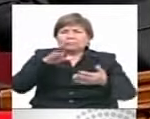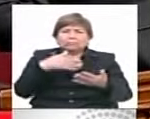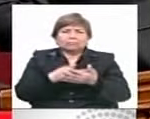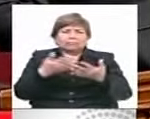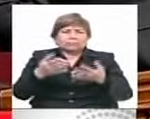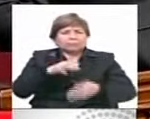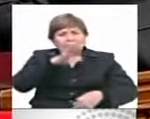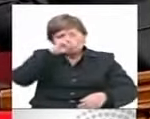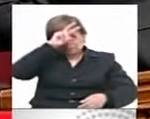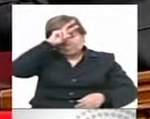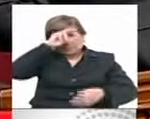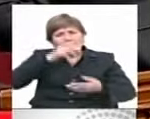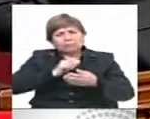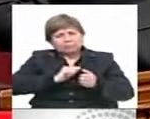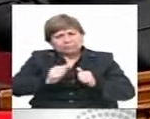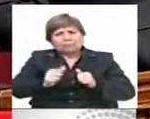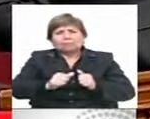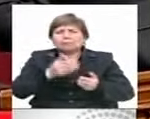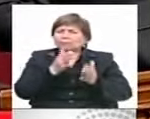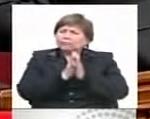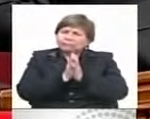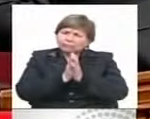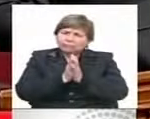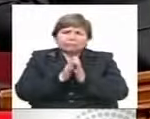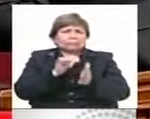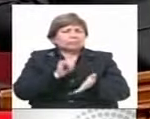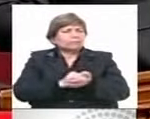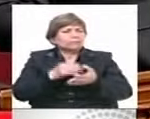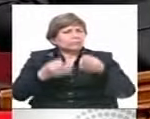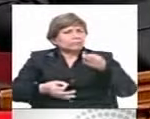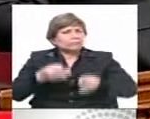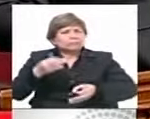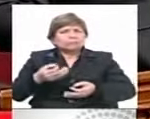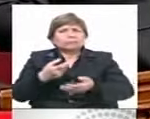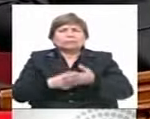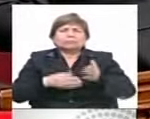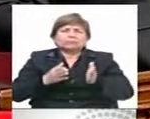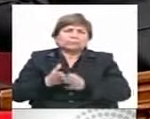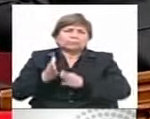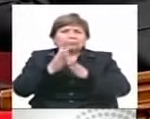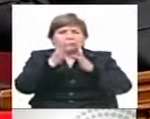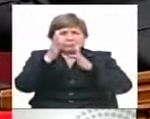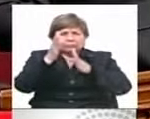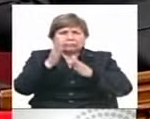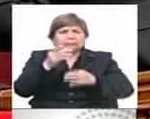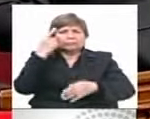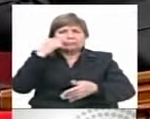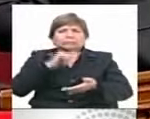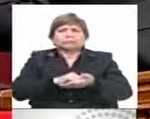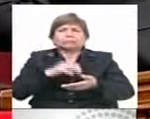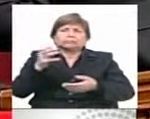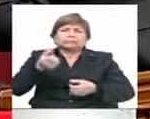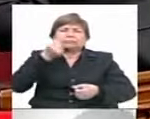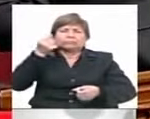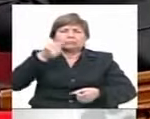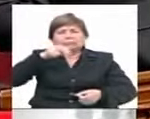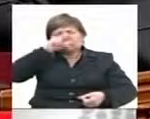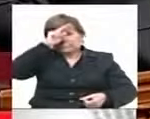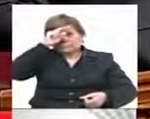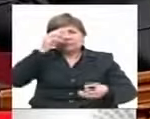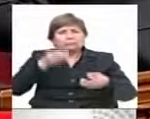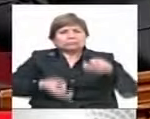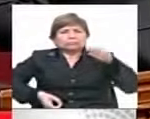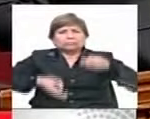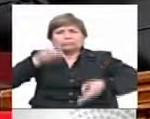salga adelante, por Dios. Hagamos un esfuerzo por ir juntos en ese camino para lograr una patria donde haya